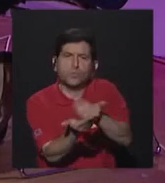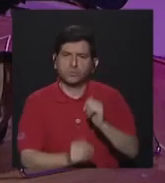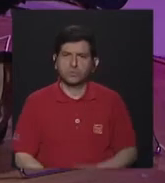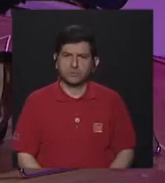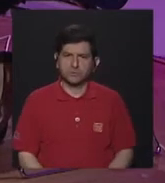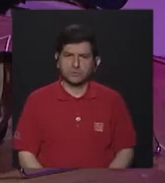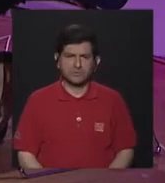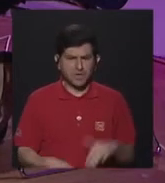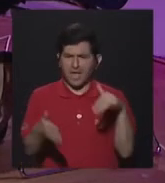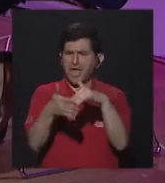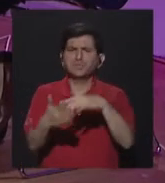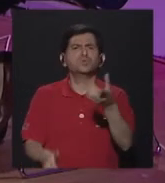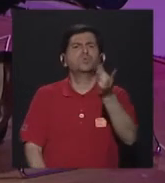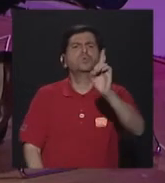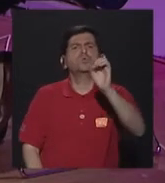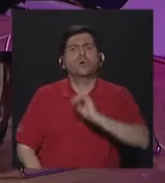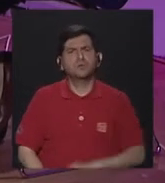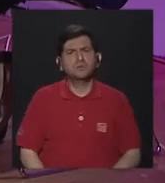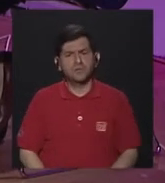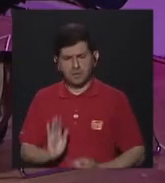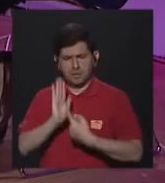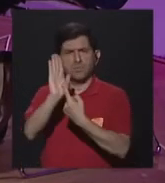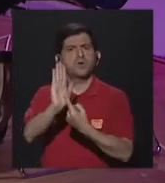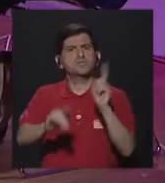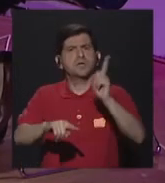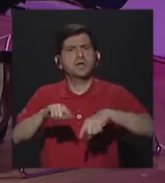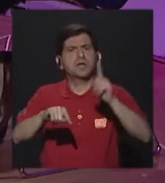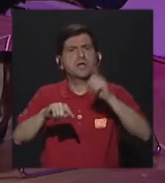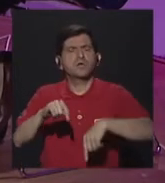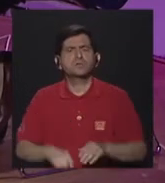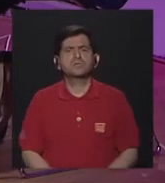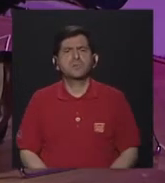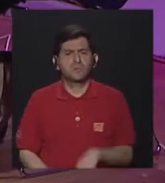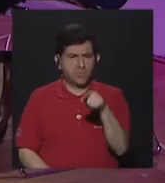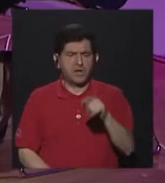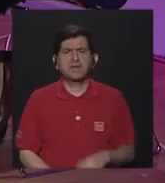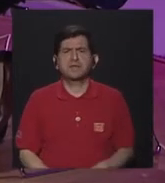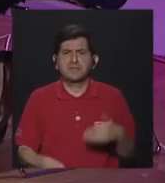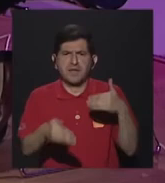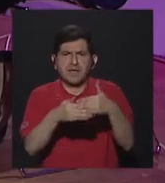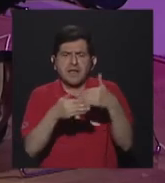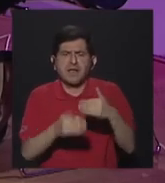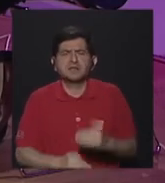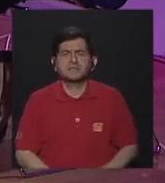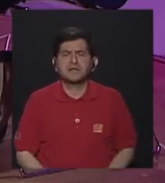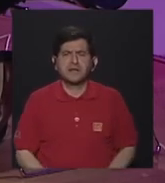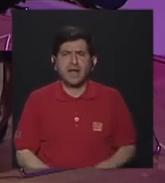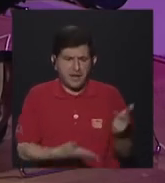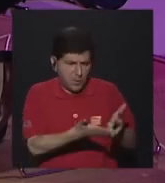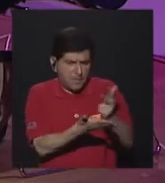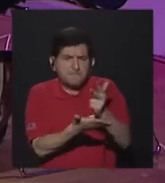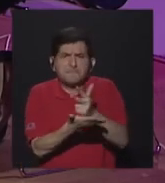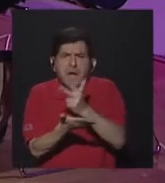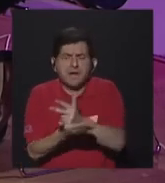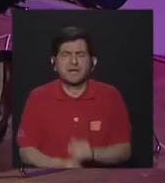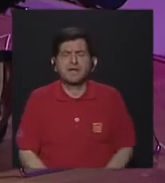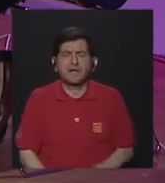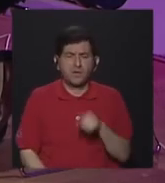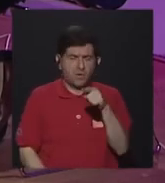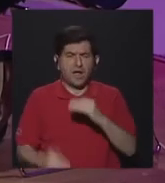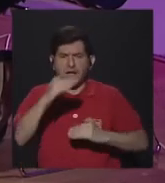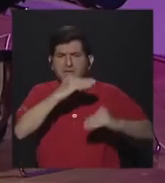donde están los estudios que nos indican que no se puede en el paqueo anexo a la facultad de deontología